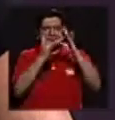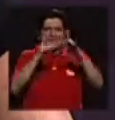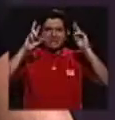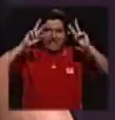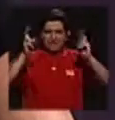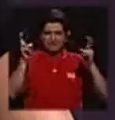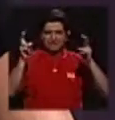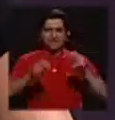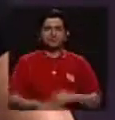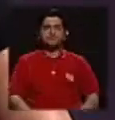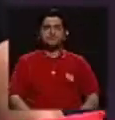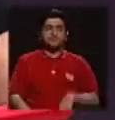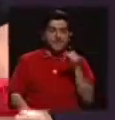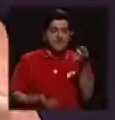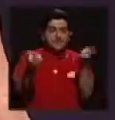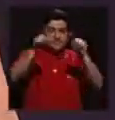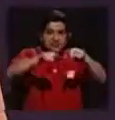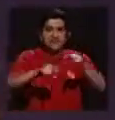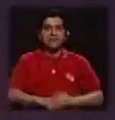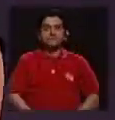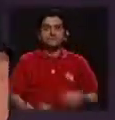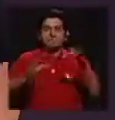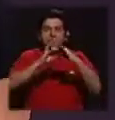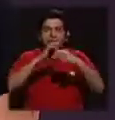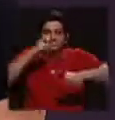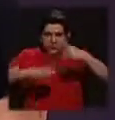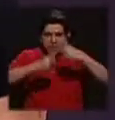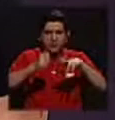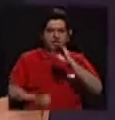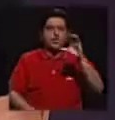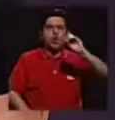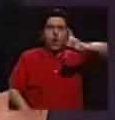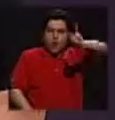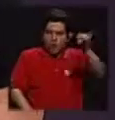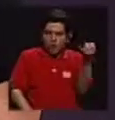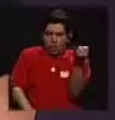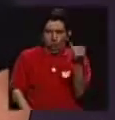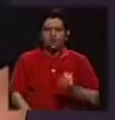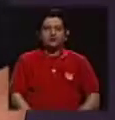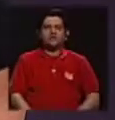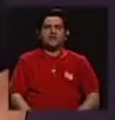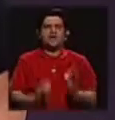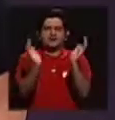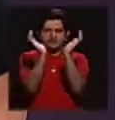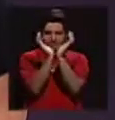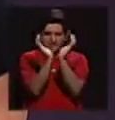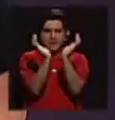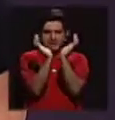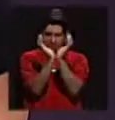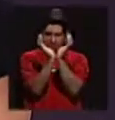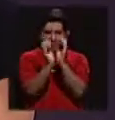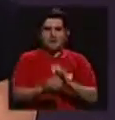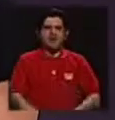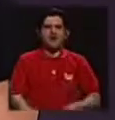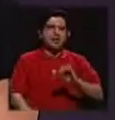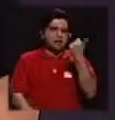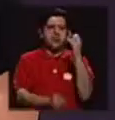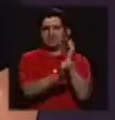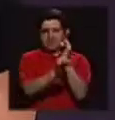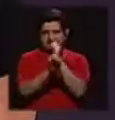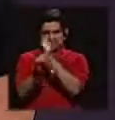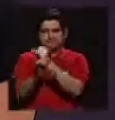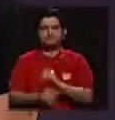en la materia de este delito, así como el Organismo de Investigación Judicial, la Caja Costarricense del Seguro Social, entre